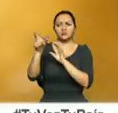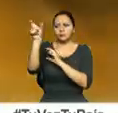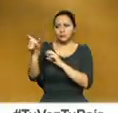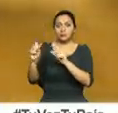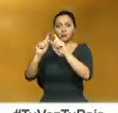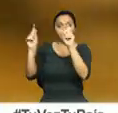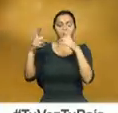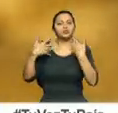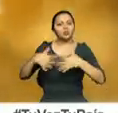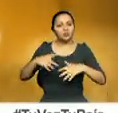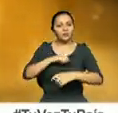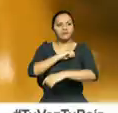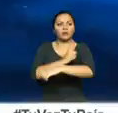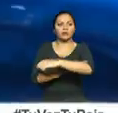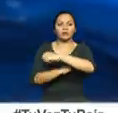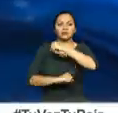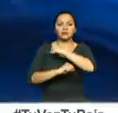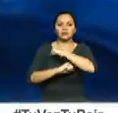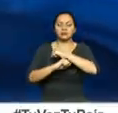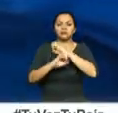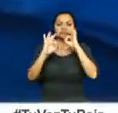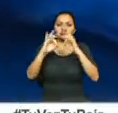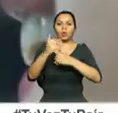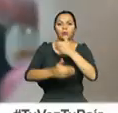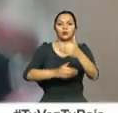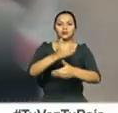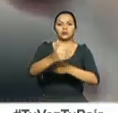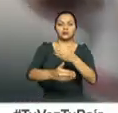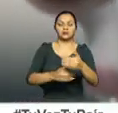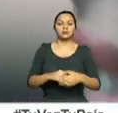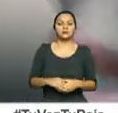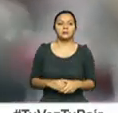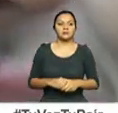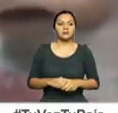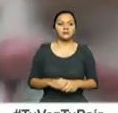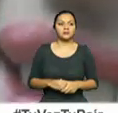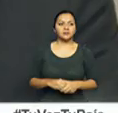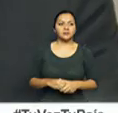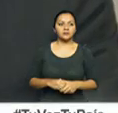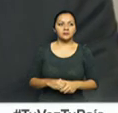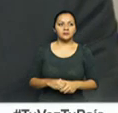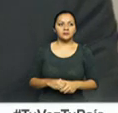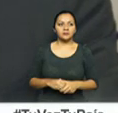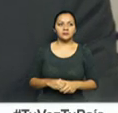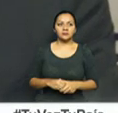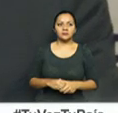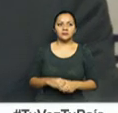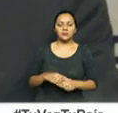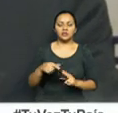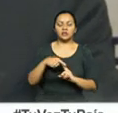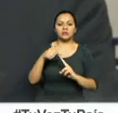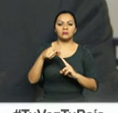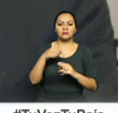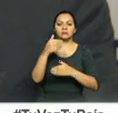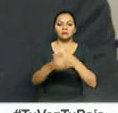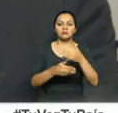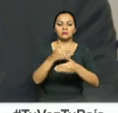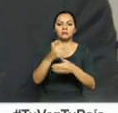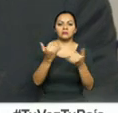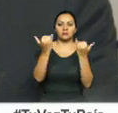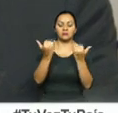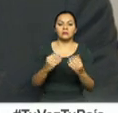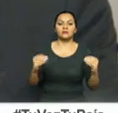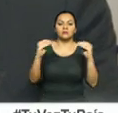para fortalecer la transparencia en estos procesos. Nosotros como Gobierno Nacional seguimos en